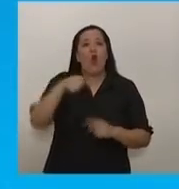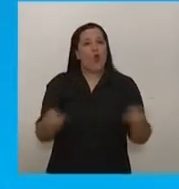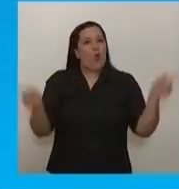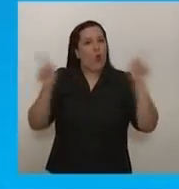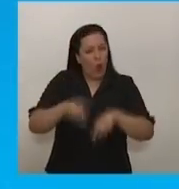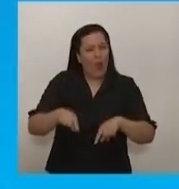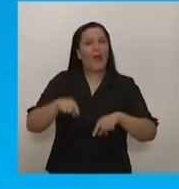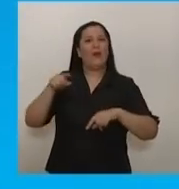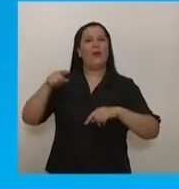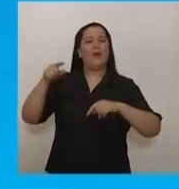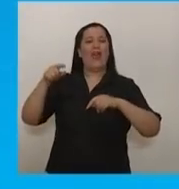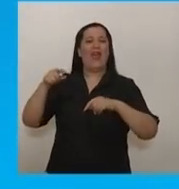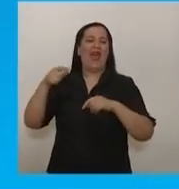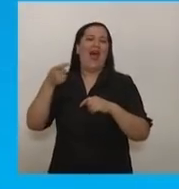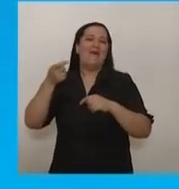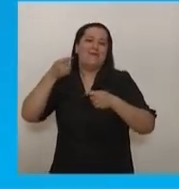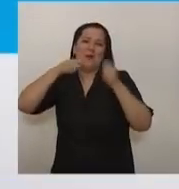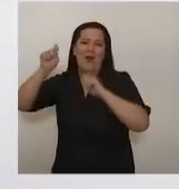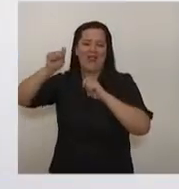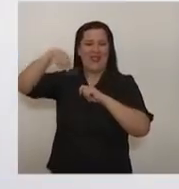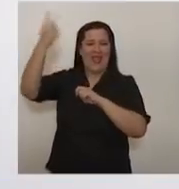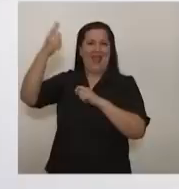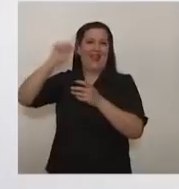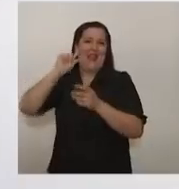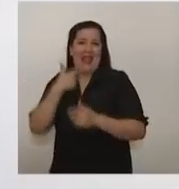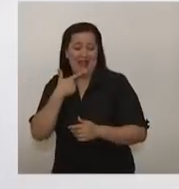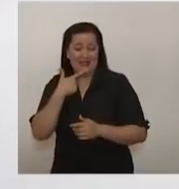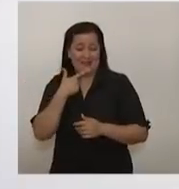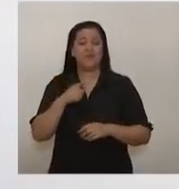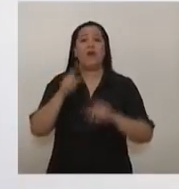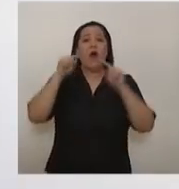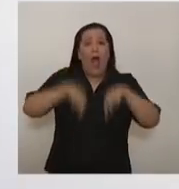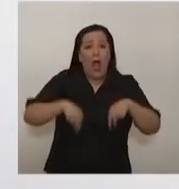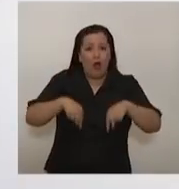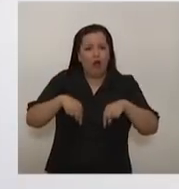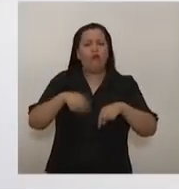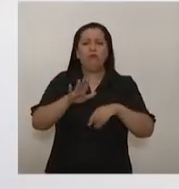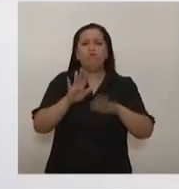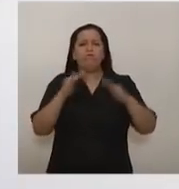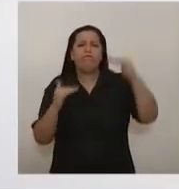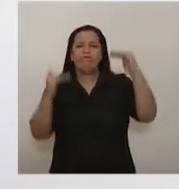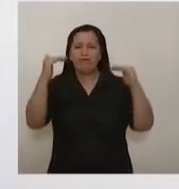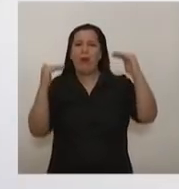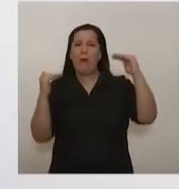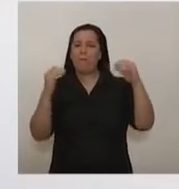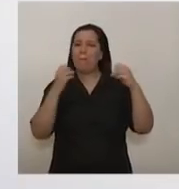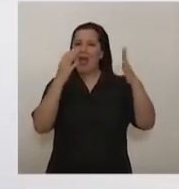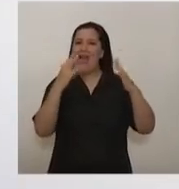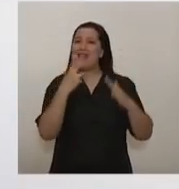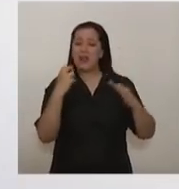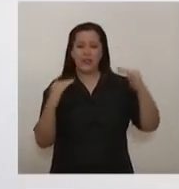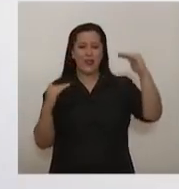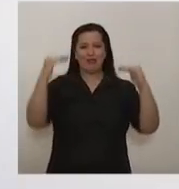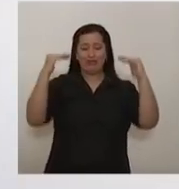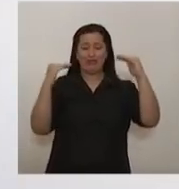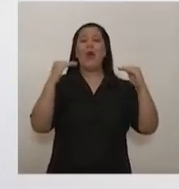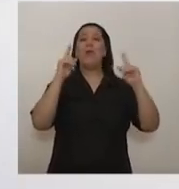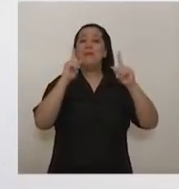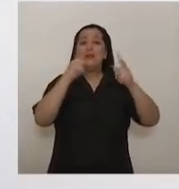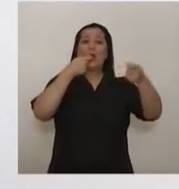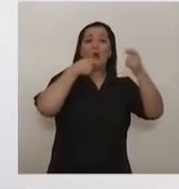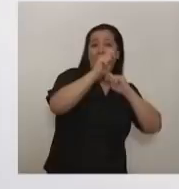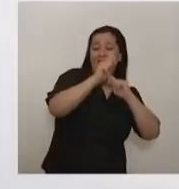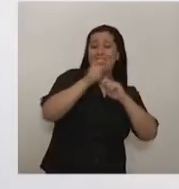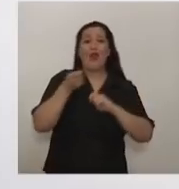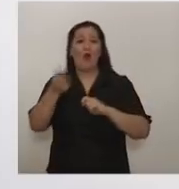a exportar gas después de 11 años y este año vamos a alcanzar el equilibrio en la balanza energética, exportar lo mismo